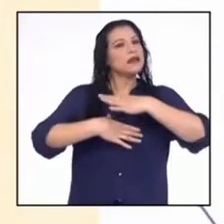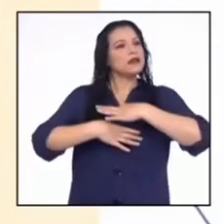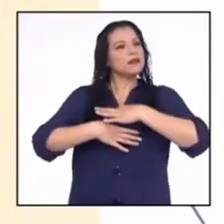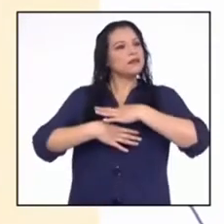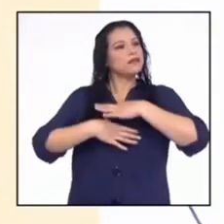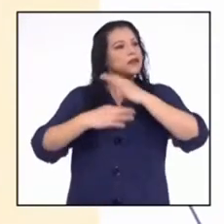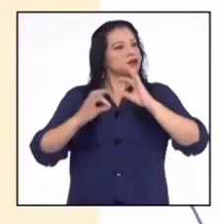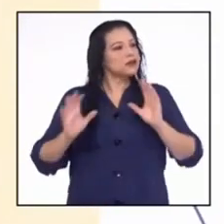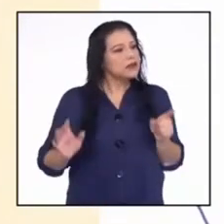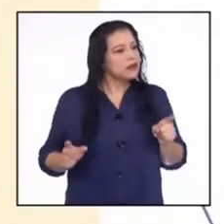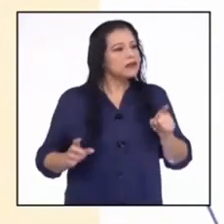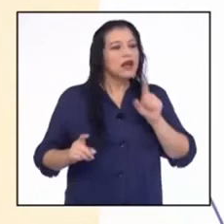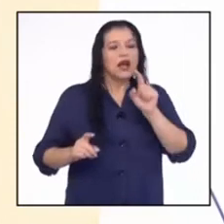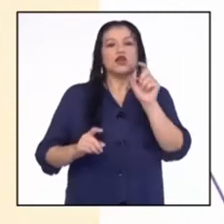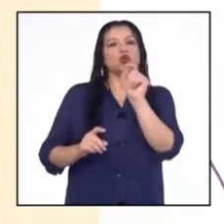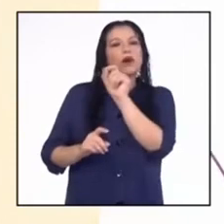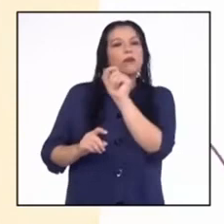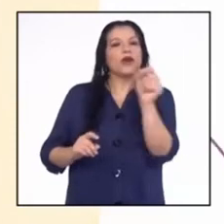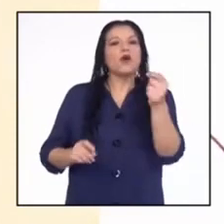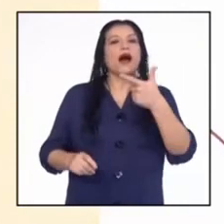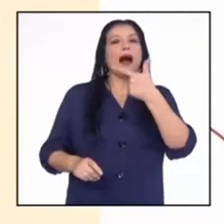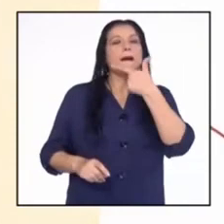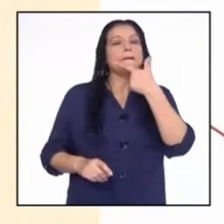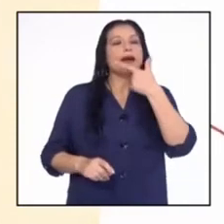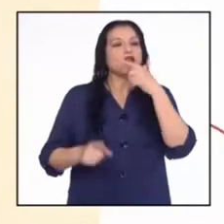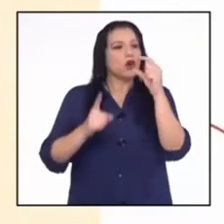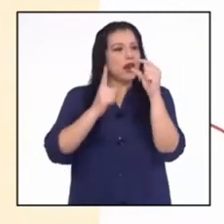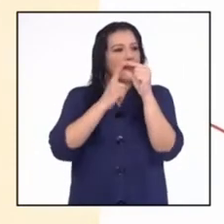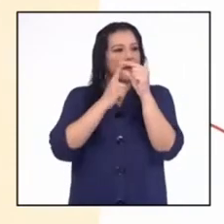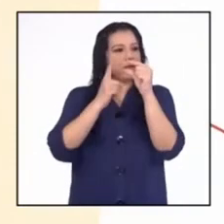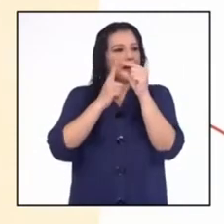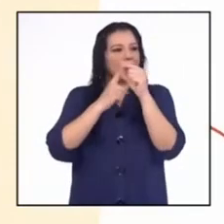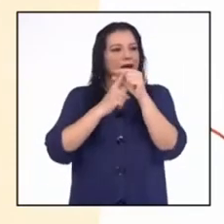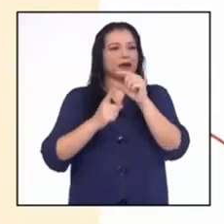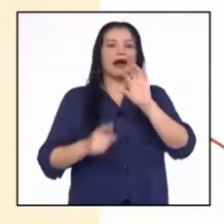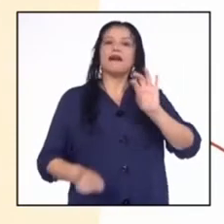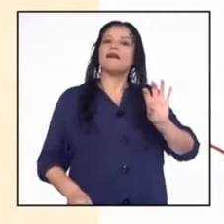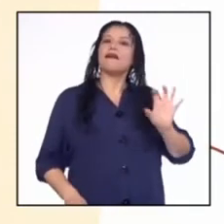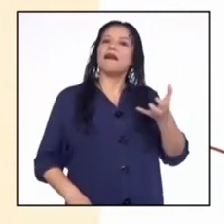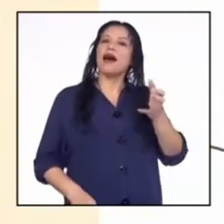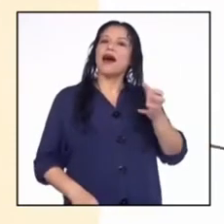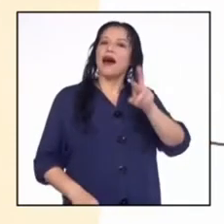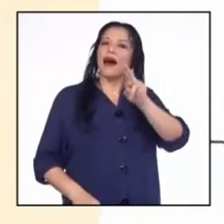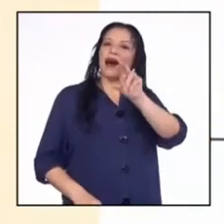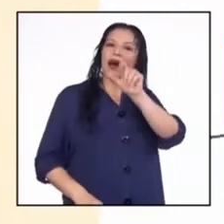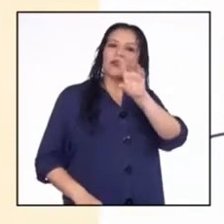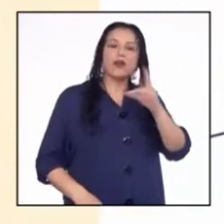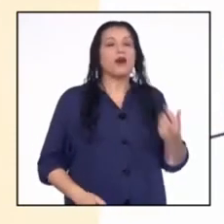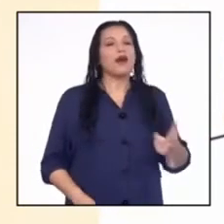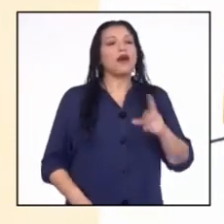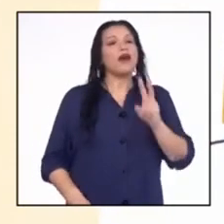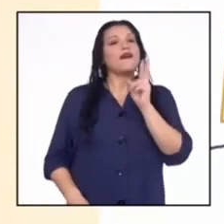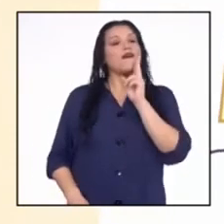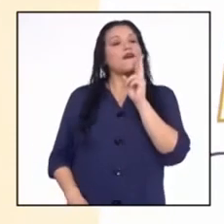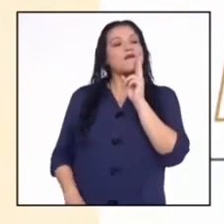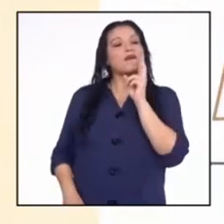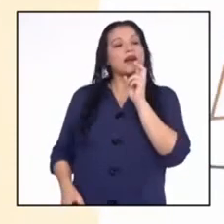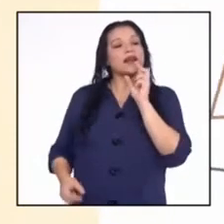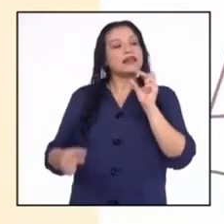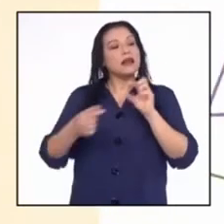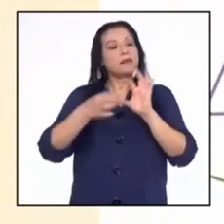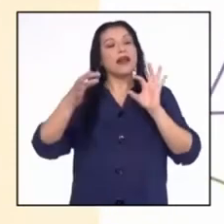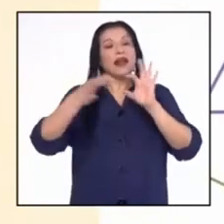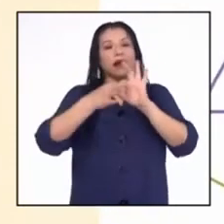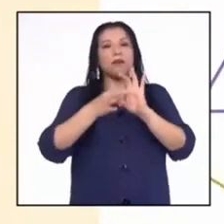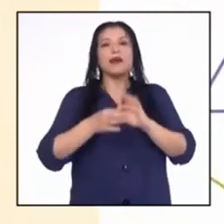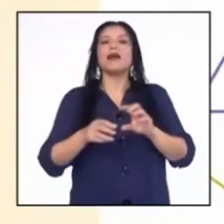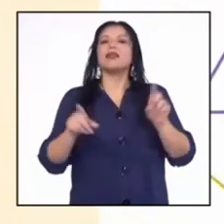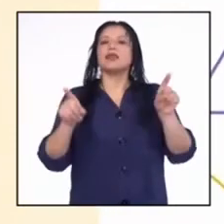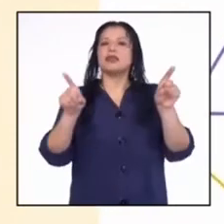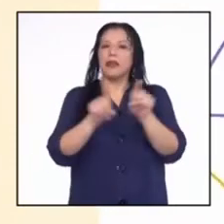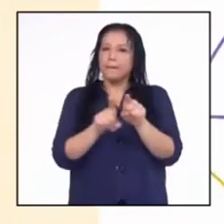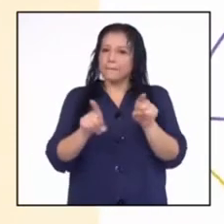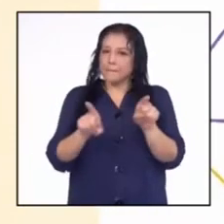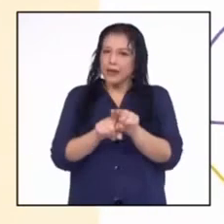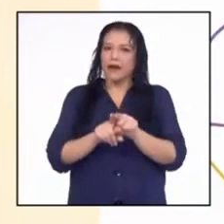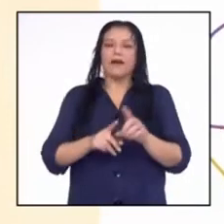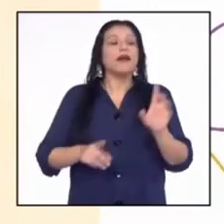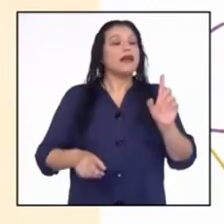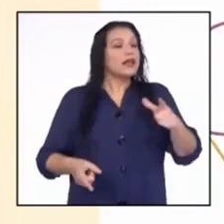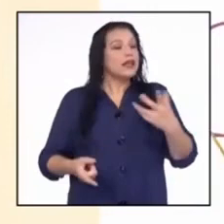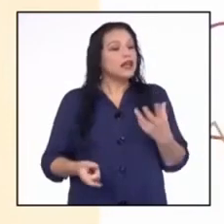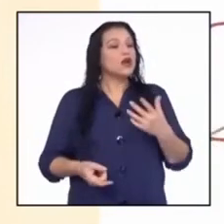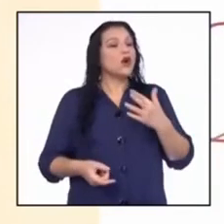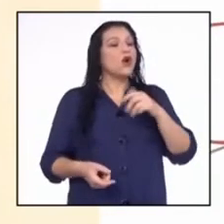Interesante, Junior. Has marcado con amarillo la palabra radio, con verde el conector también, y con turquesa